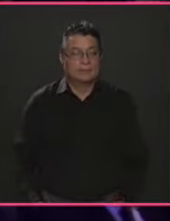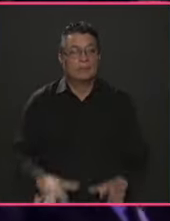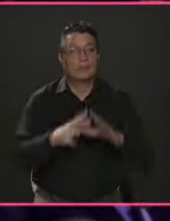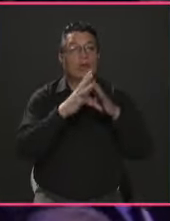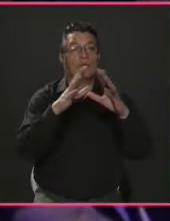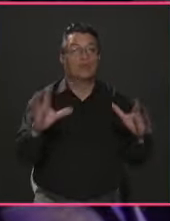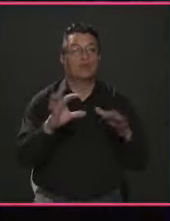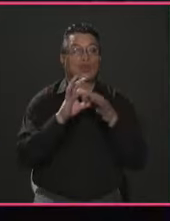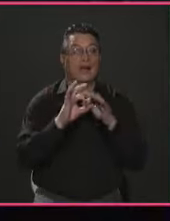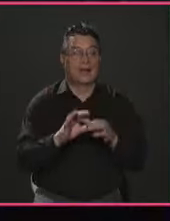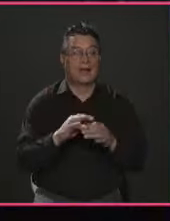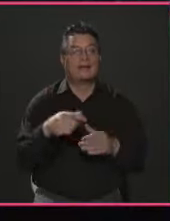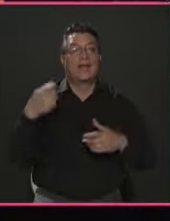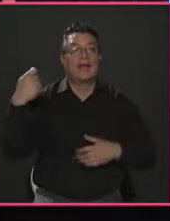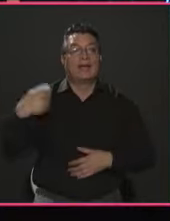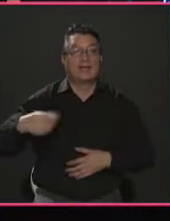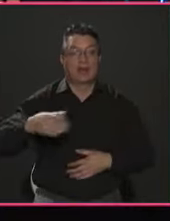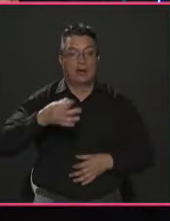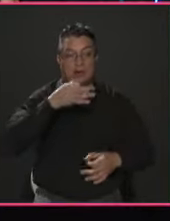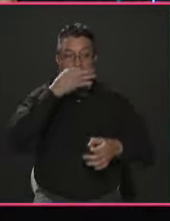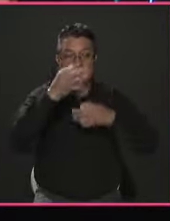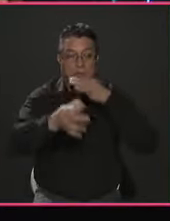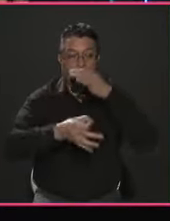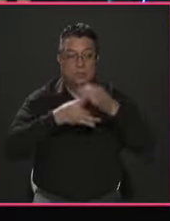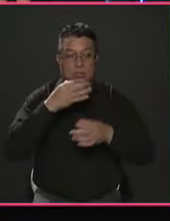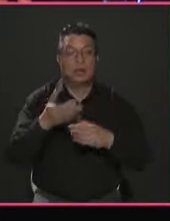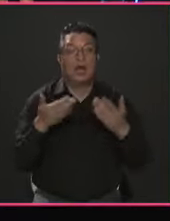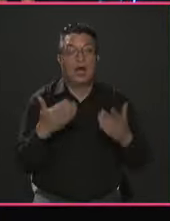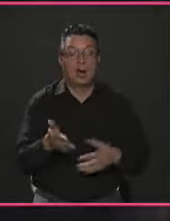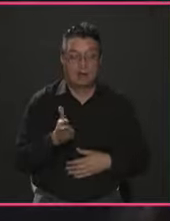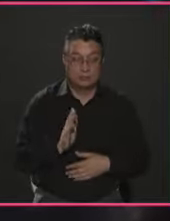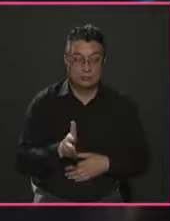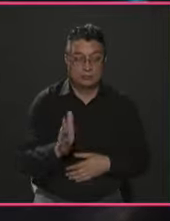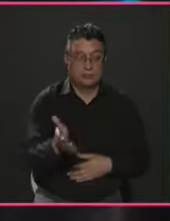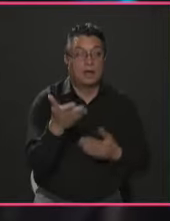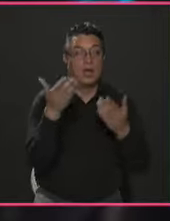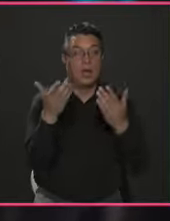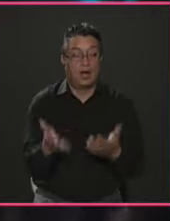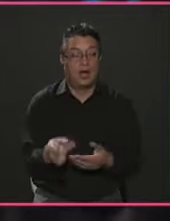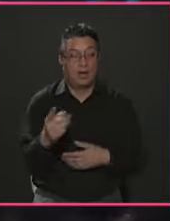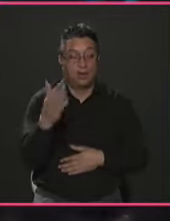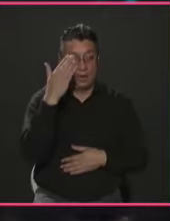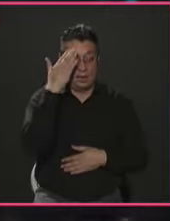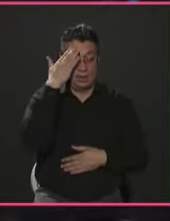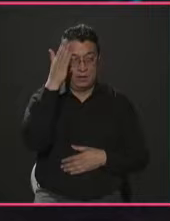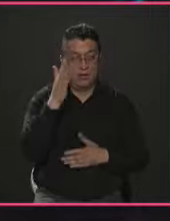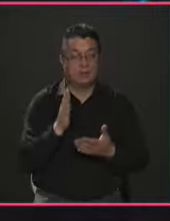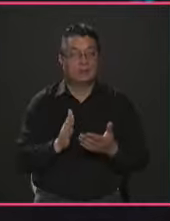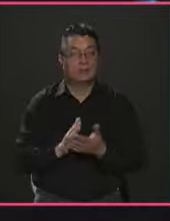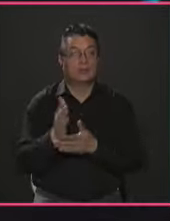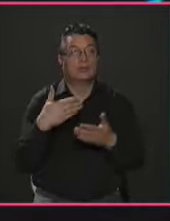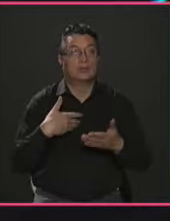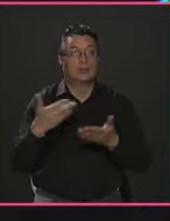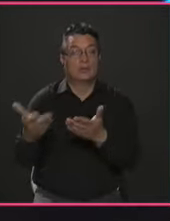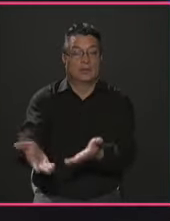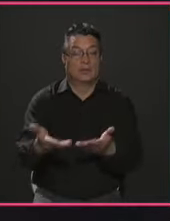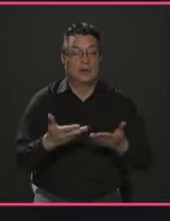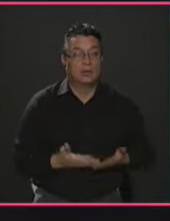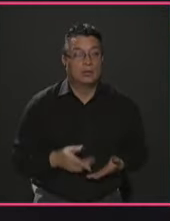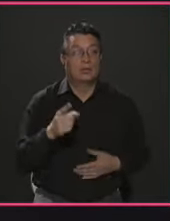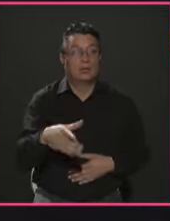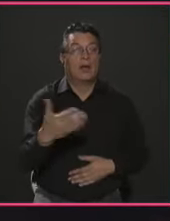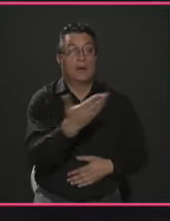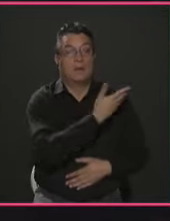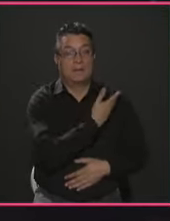Muchas gracias senador por esas palabras Seguimos avanzando rápidamente en esta jornada de de apertura queremos invitar a este escenario